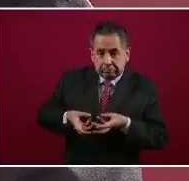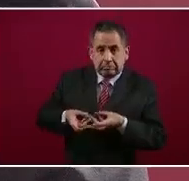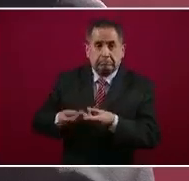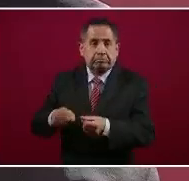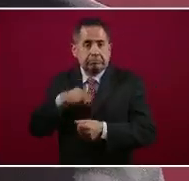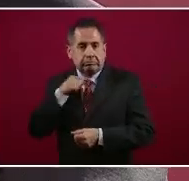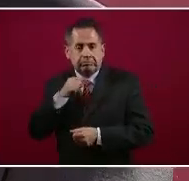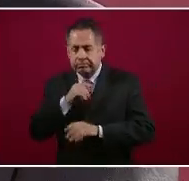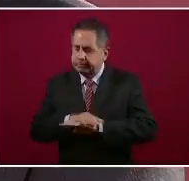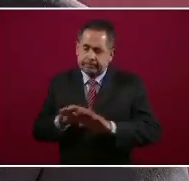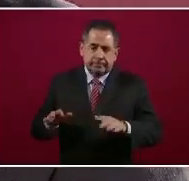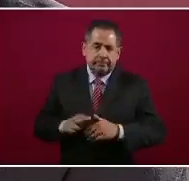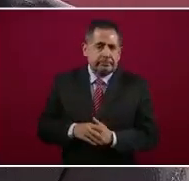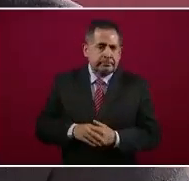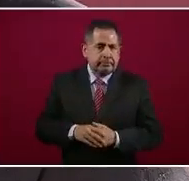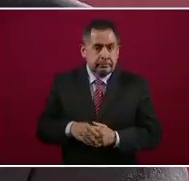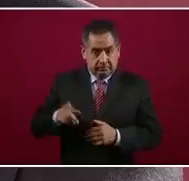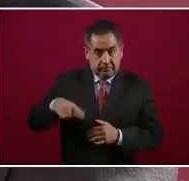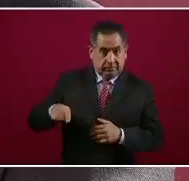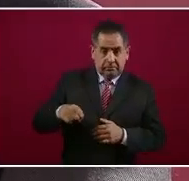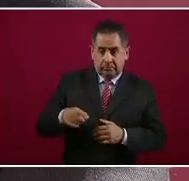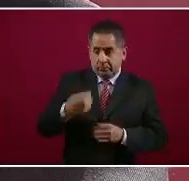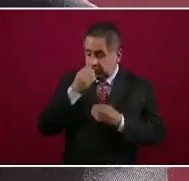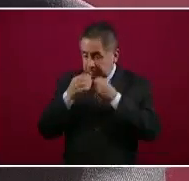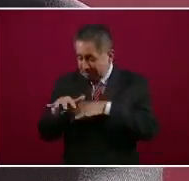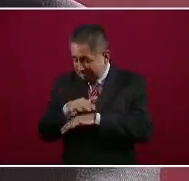porque cuesta mucho